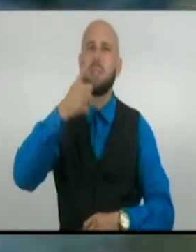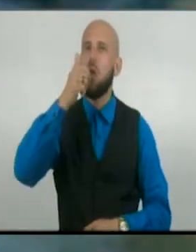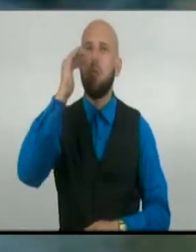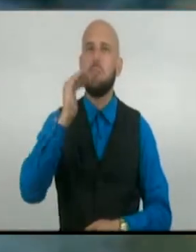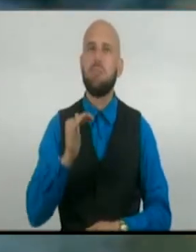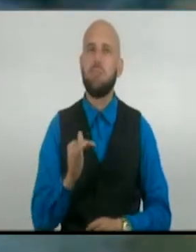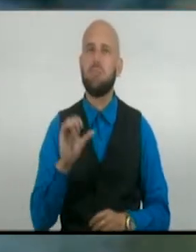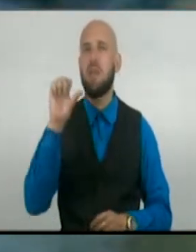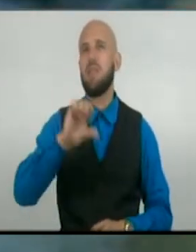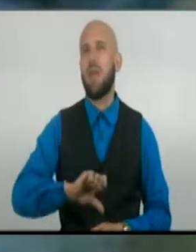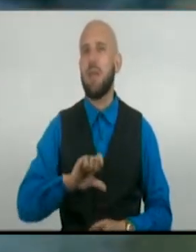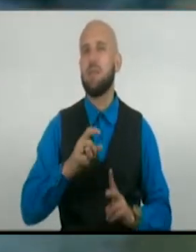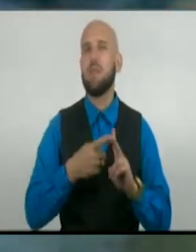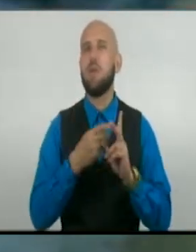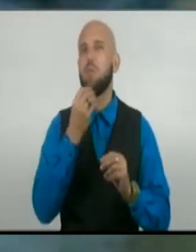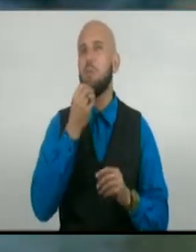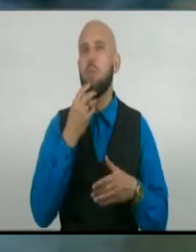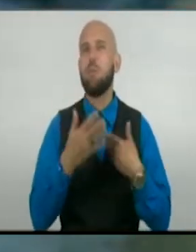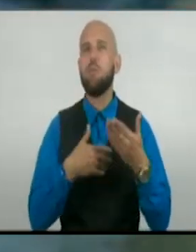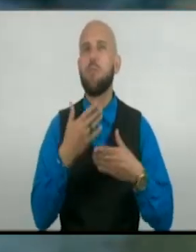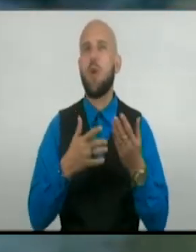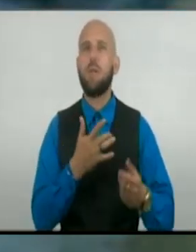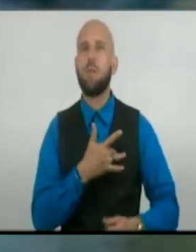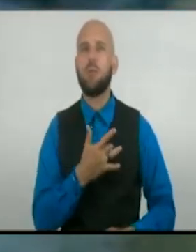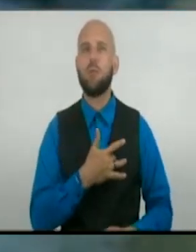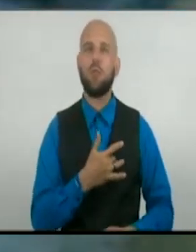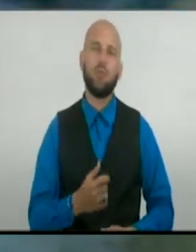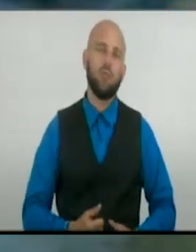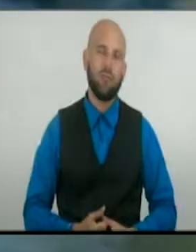así el riesgo de padecer problemas coronarios